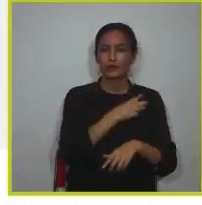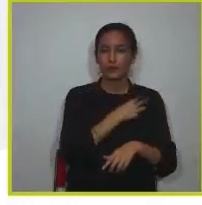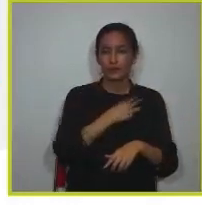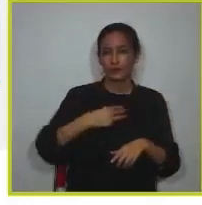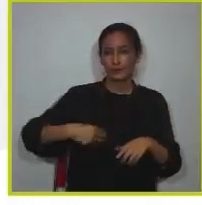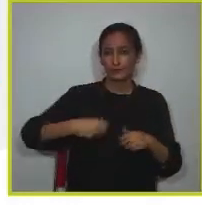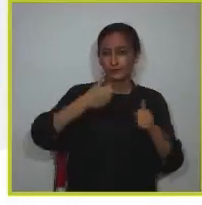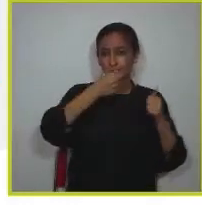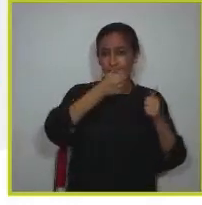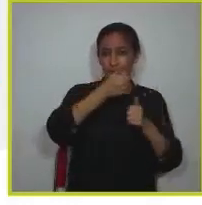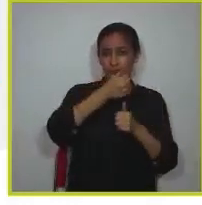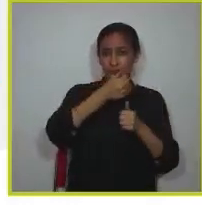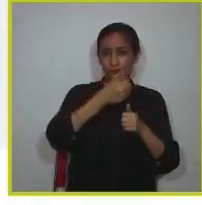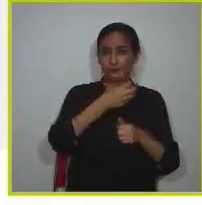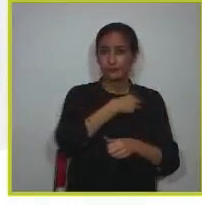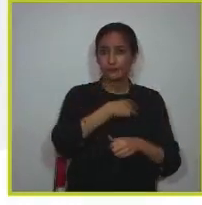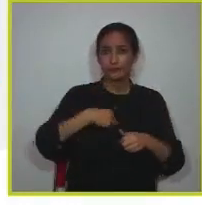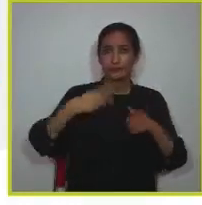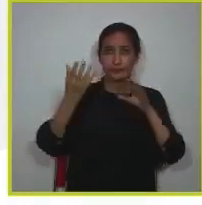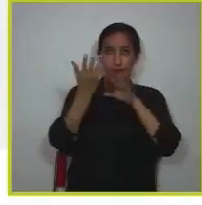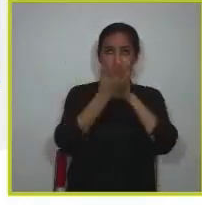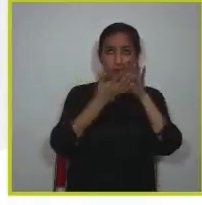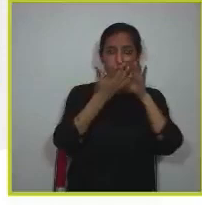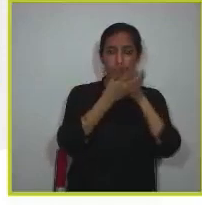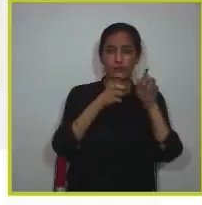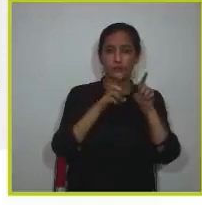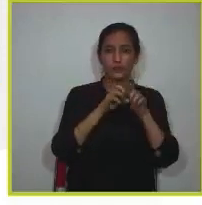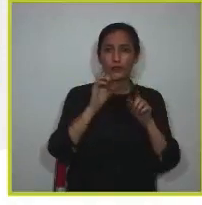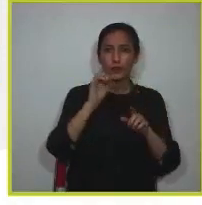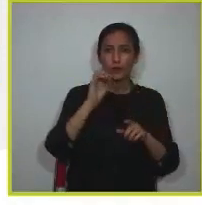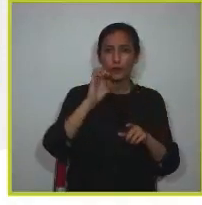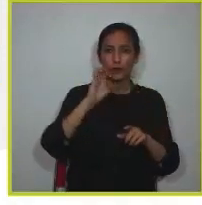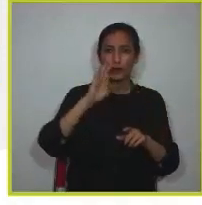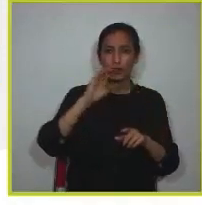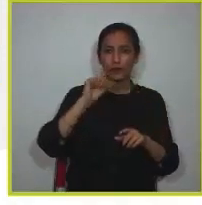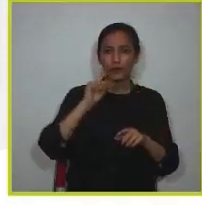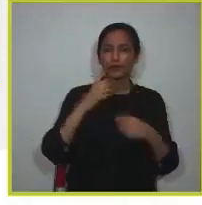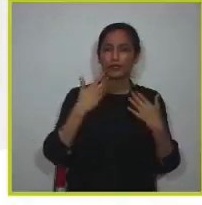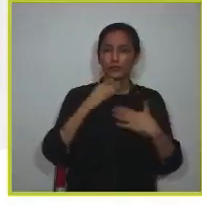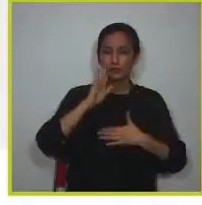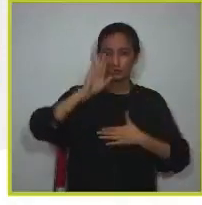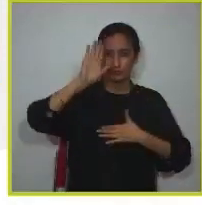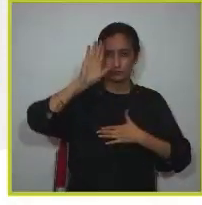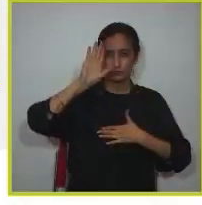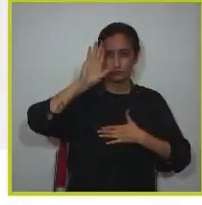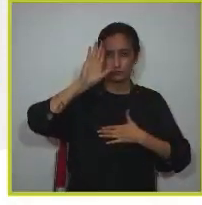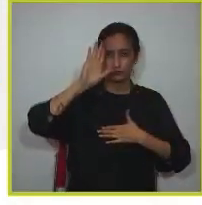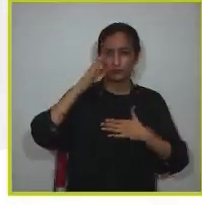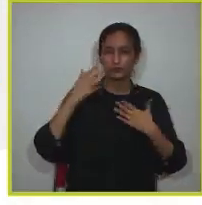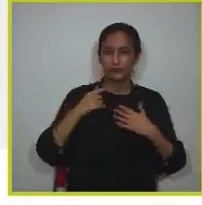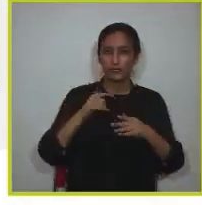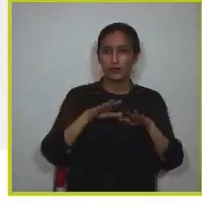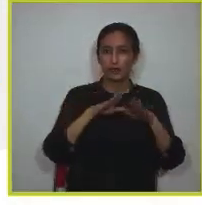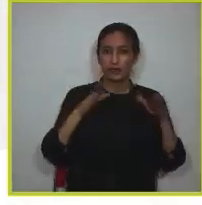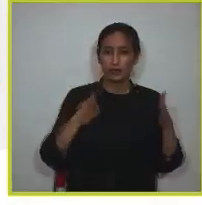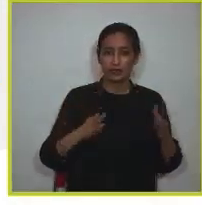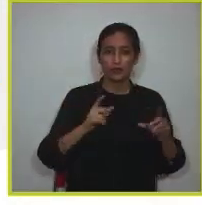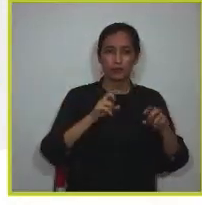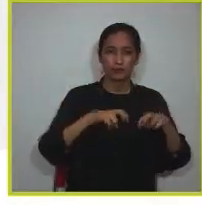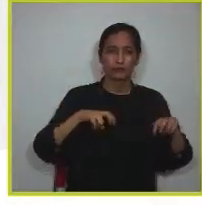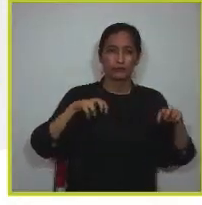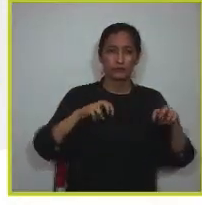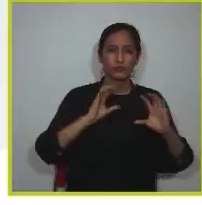ambiental del Ministerio del ambiente el oefa se ha comprometido en en la mesa de diálogo